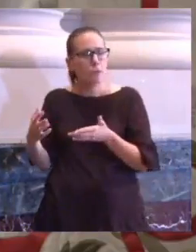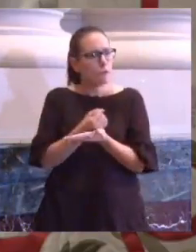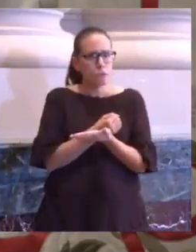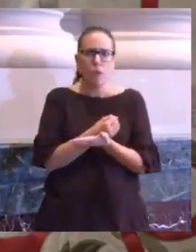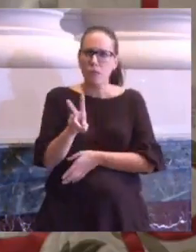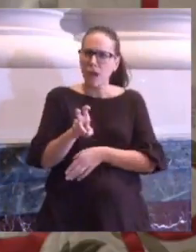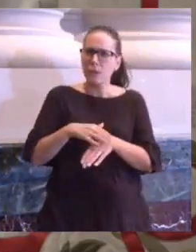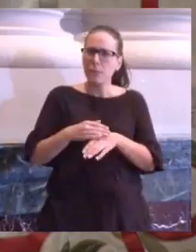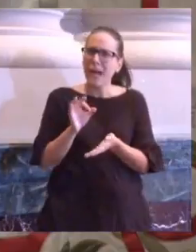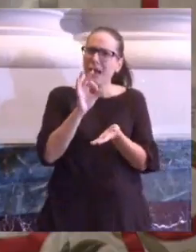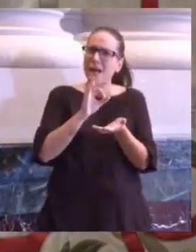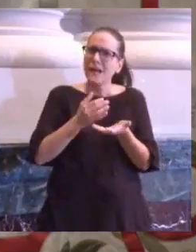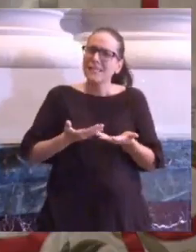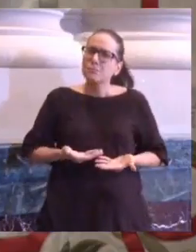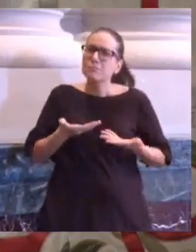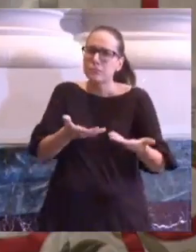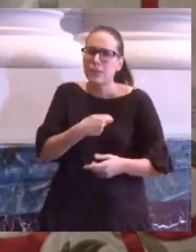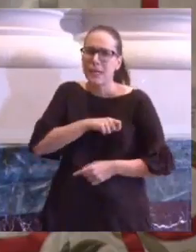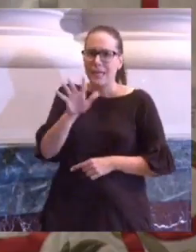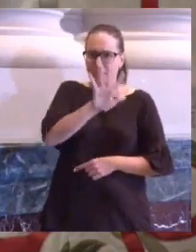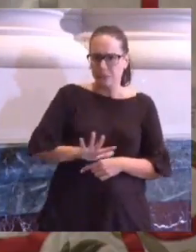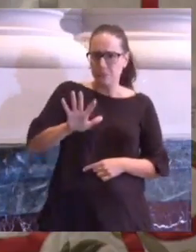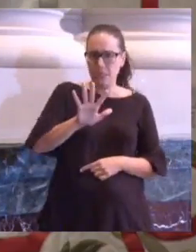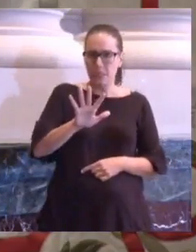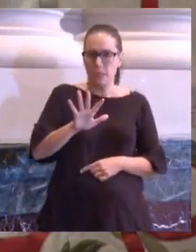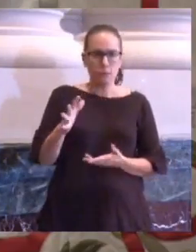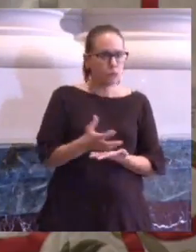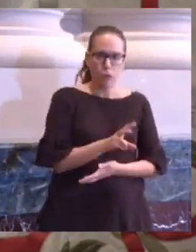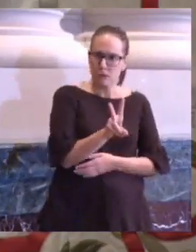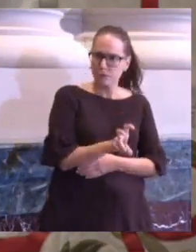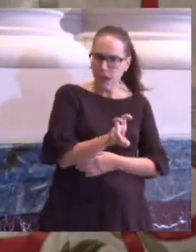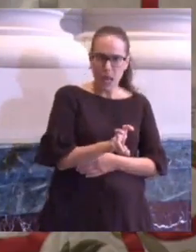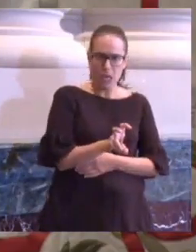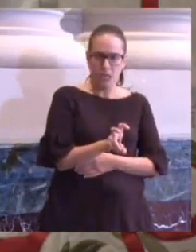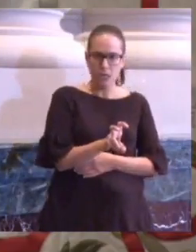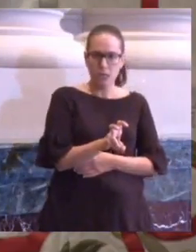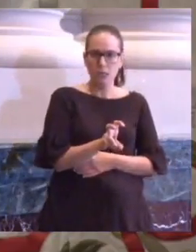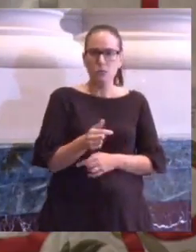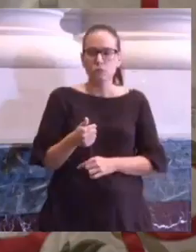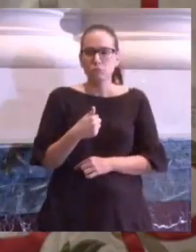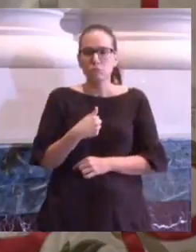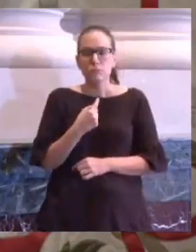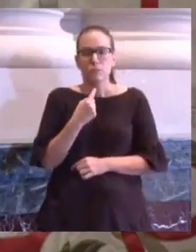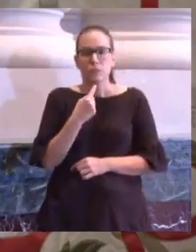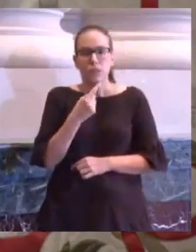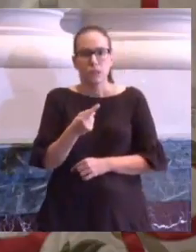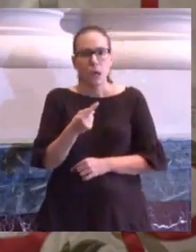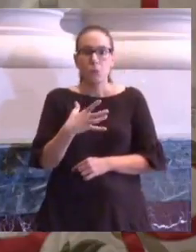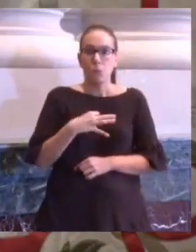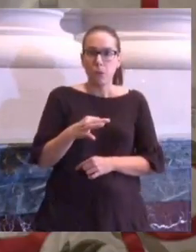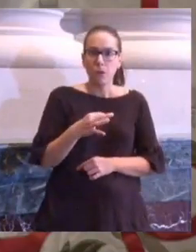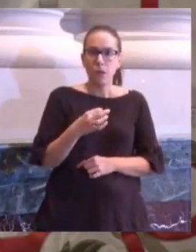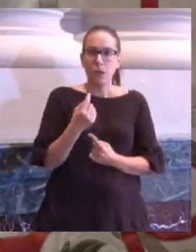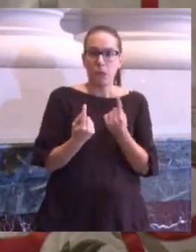homologables al interés nacional, todas ellas perfectamente válidas y yo diría que incluso